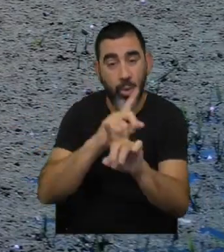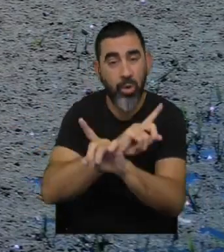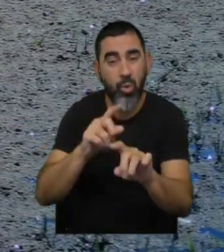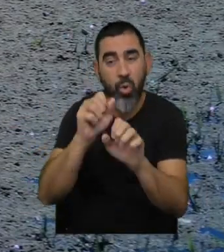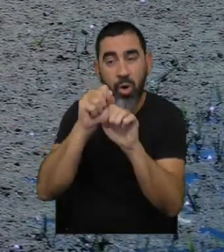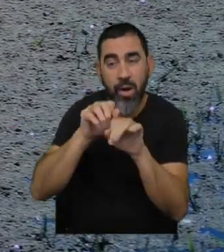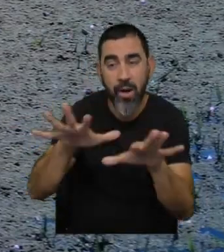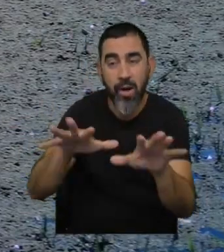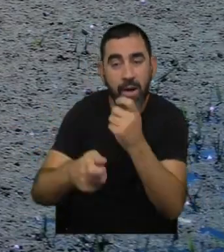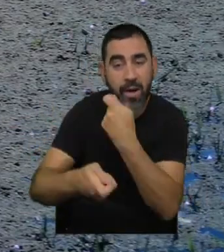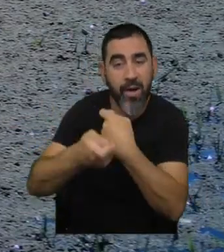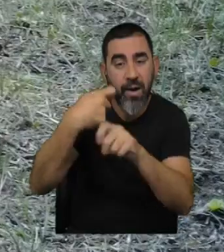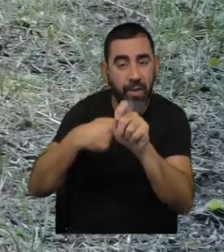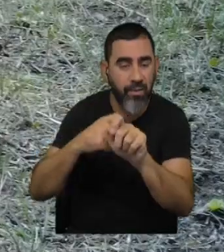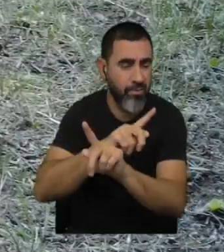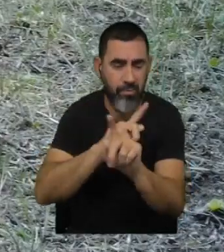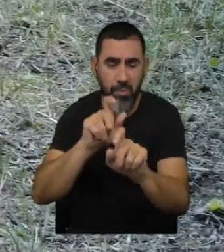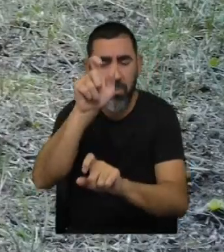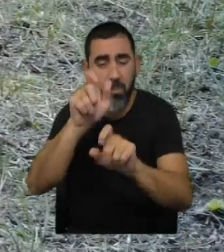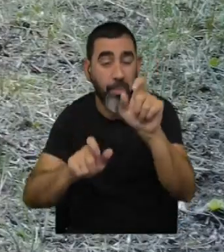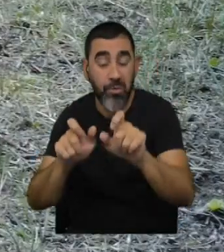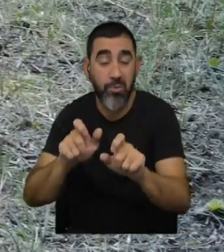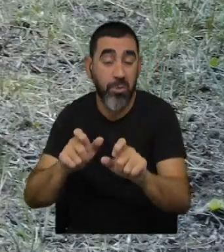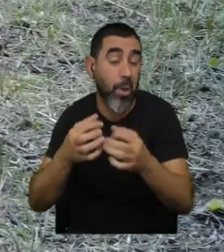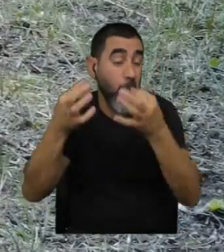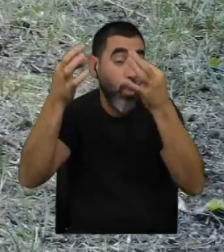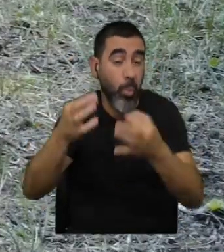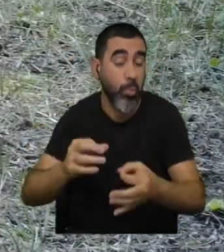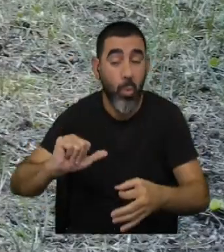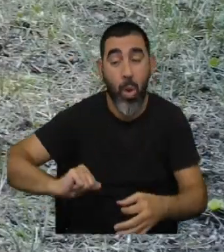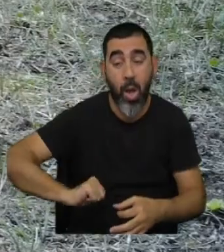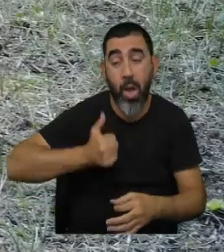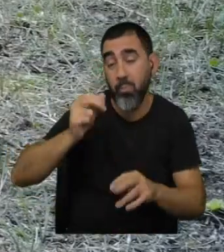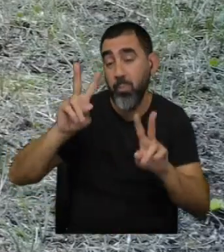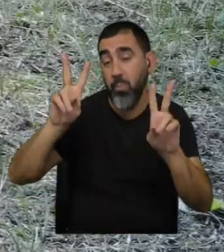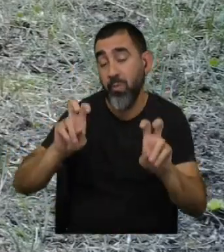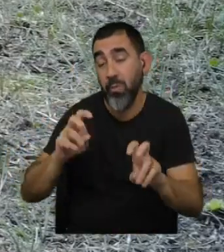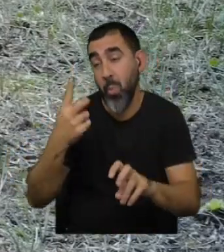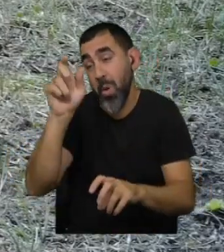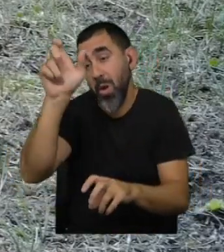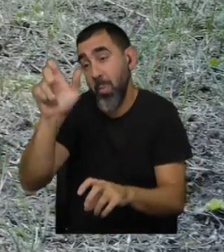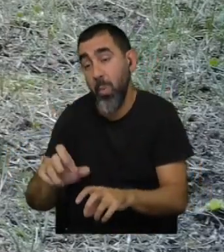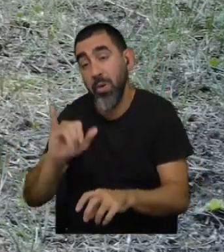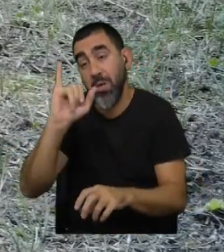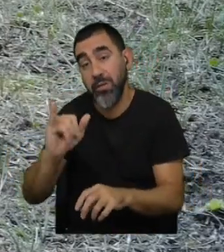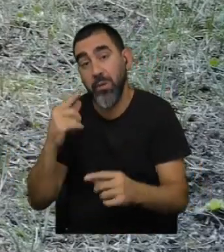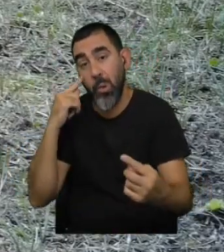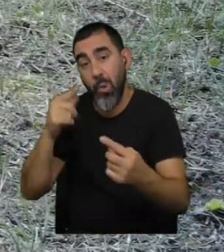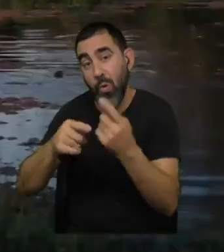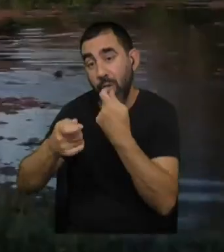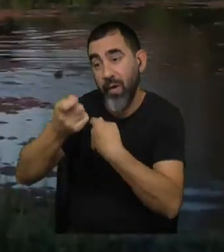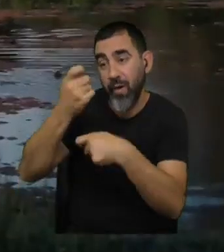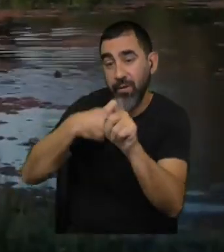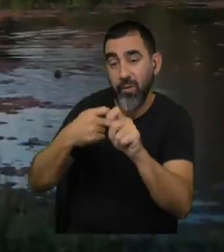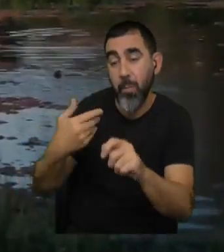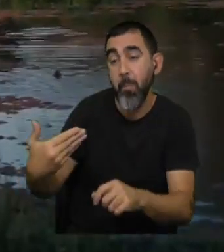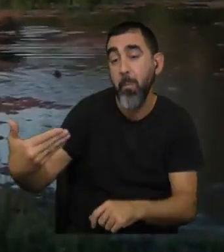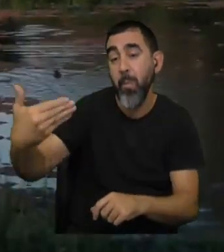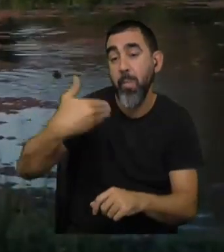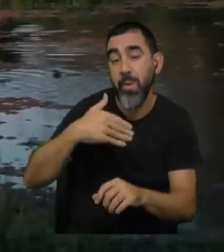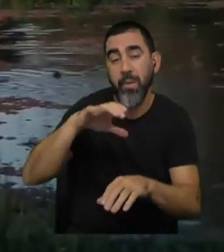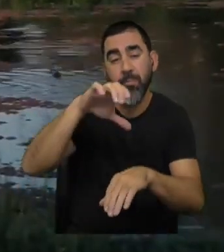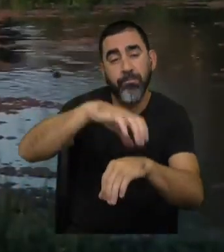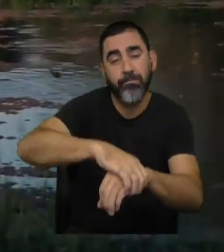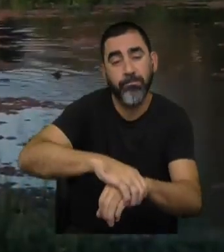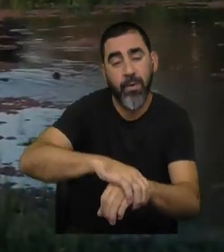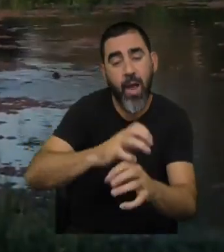de tráfico, sino que son personas que circunstancialmente se vincularon porque una persona que sí tenía intención de venta fue y les pidió que